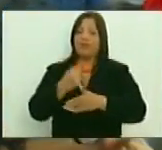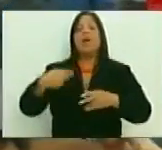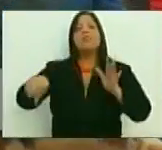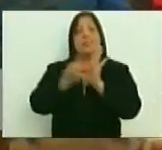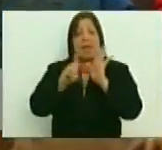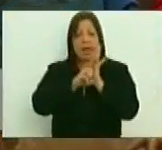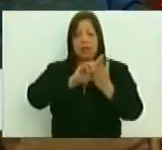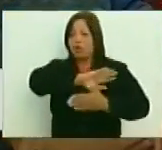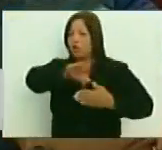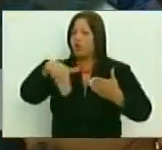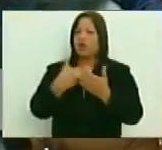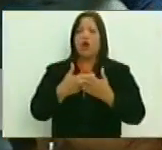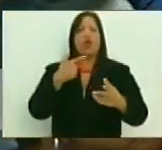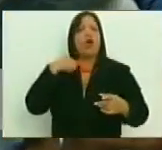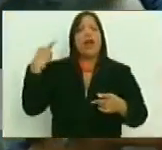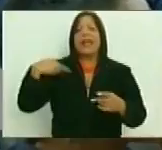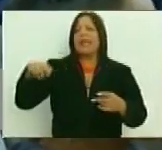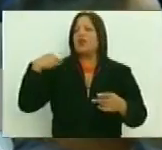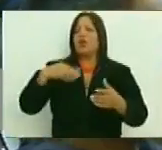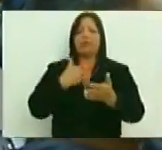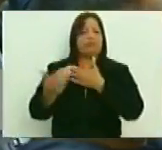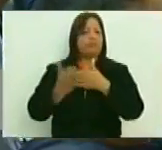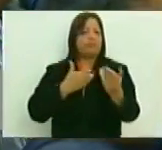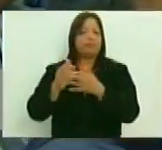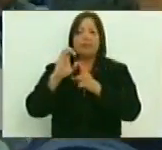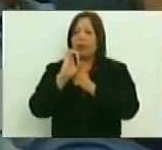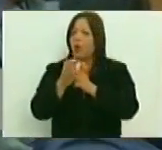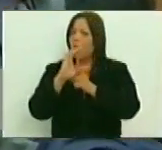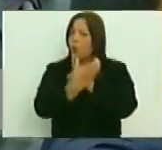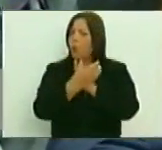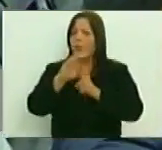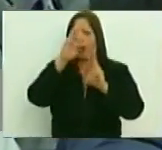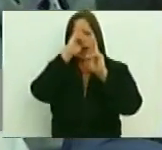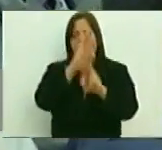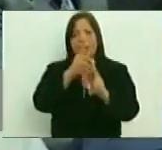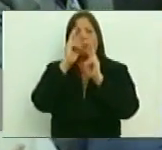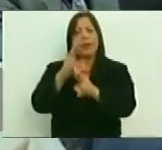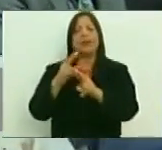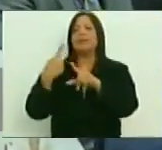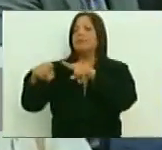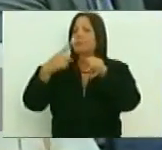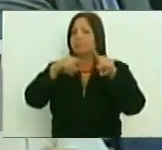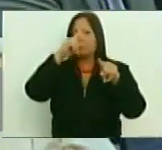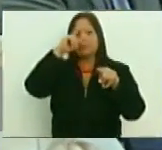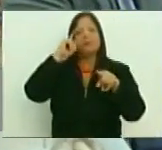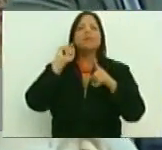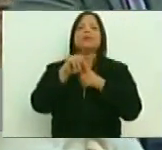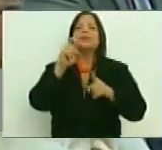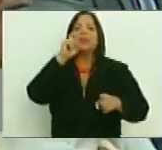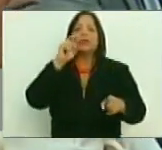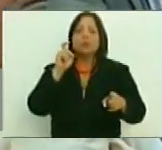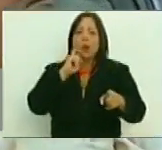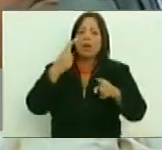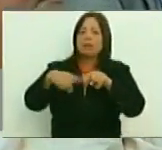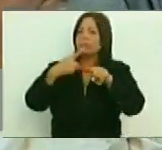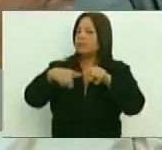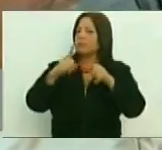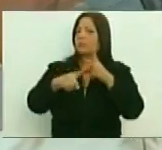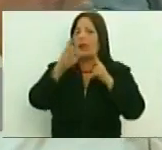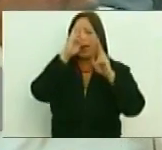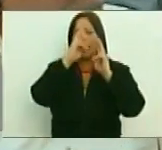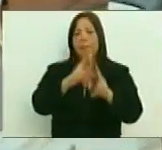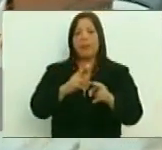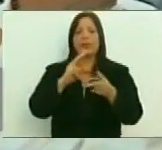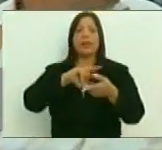figurar los que profesan todas las religiones, la diversidad, todas las diversidades, las opciones sexuales.